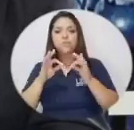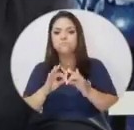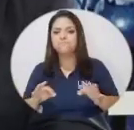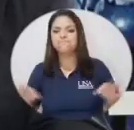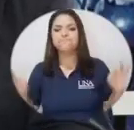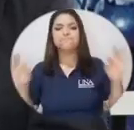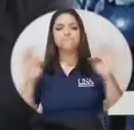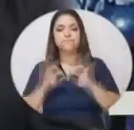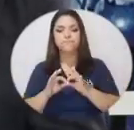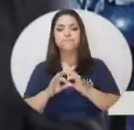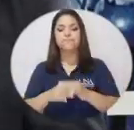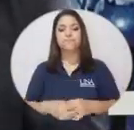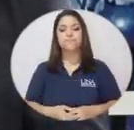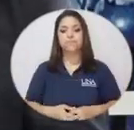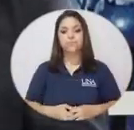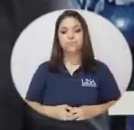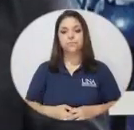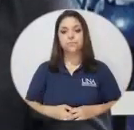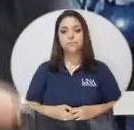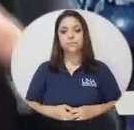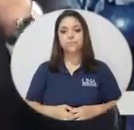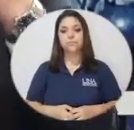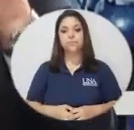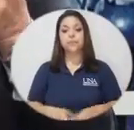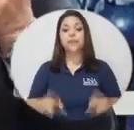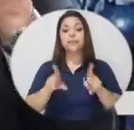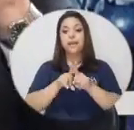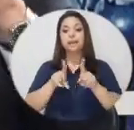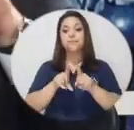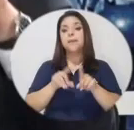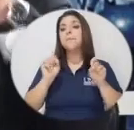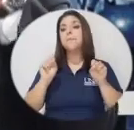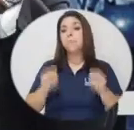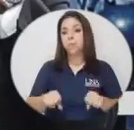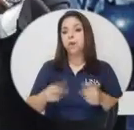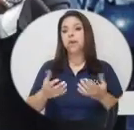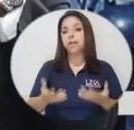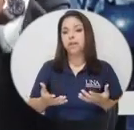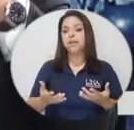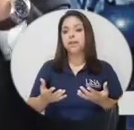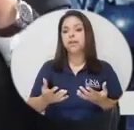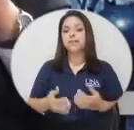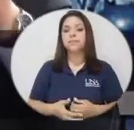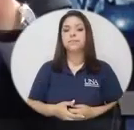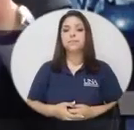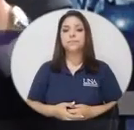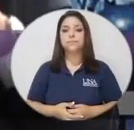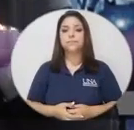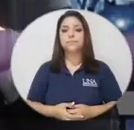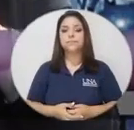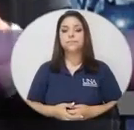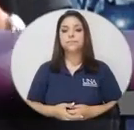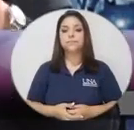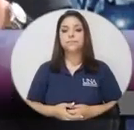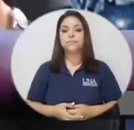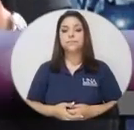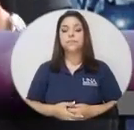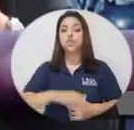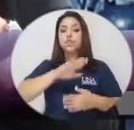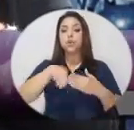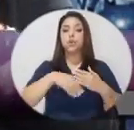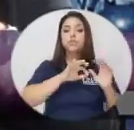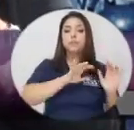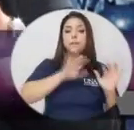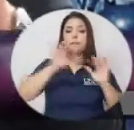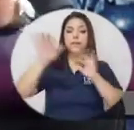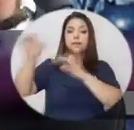fundamental y primordial. Y la otra parte es que también puede ser que las migraciones de alta calificación, que siempre